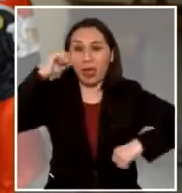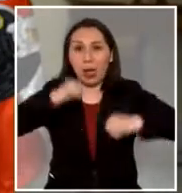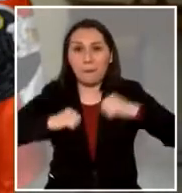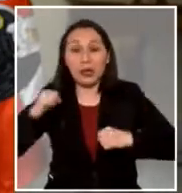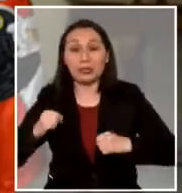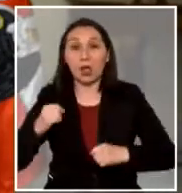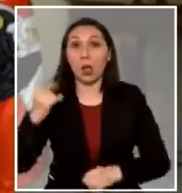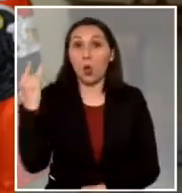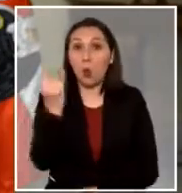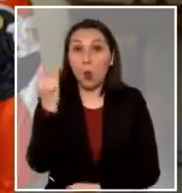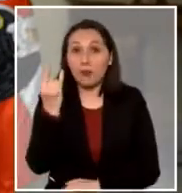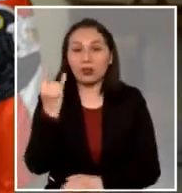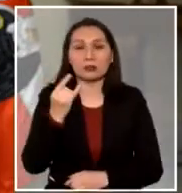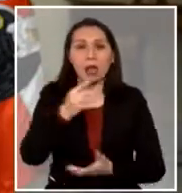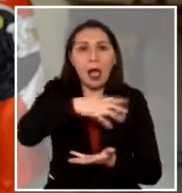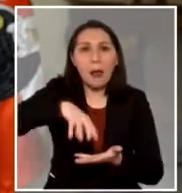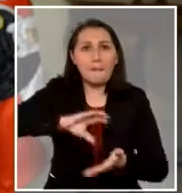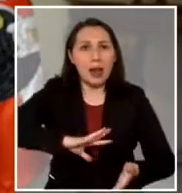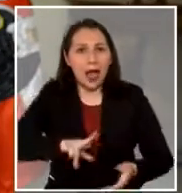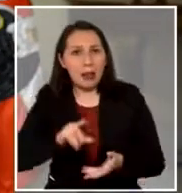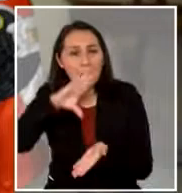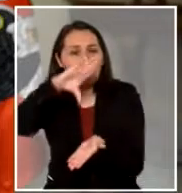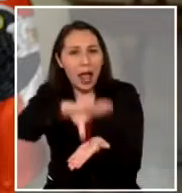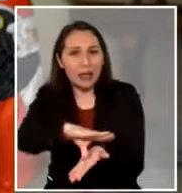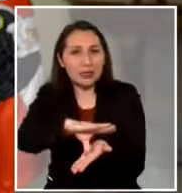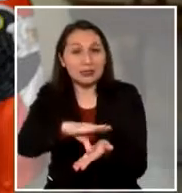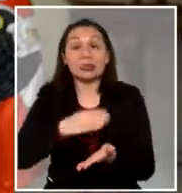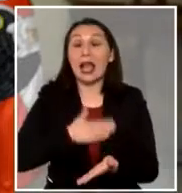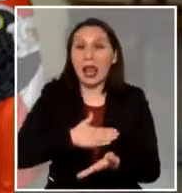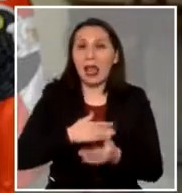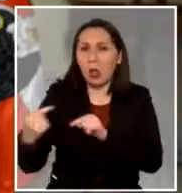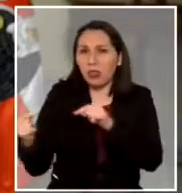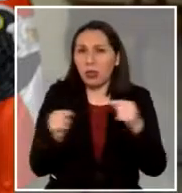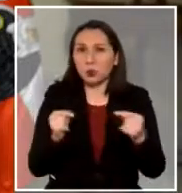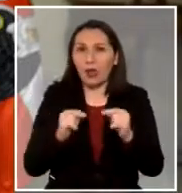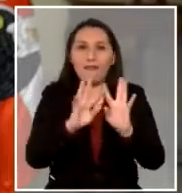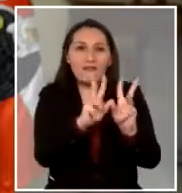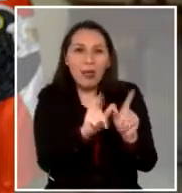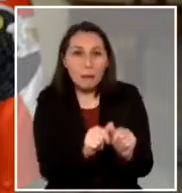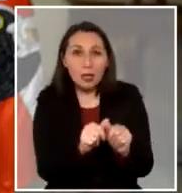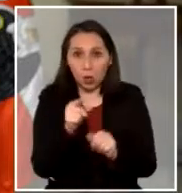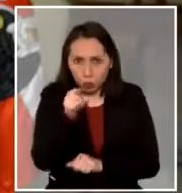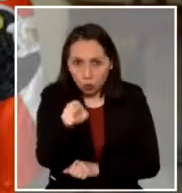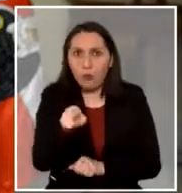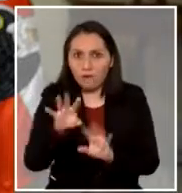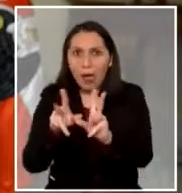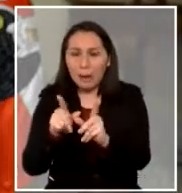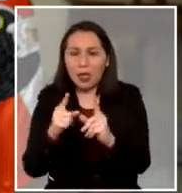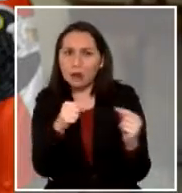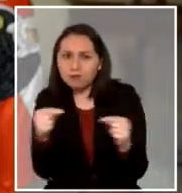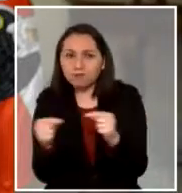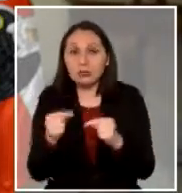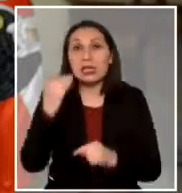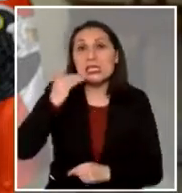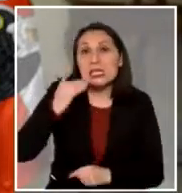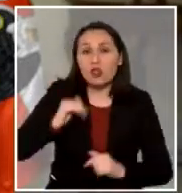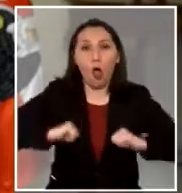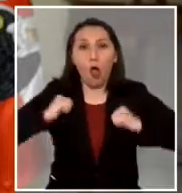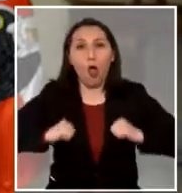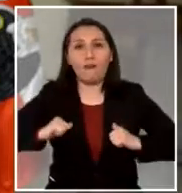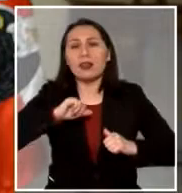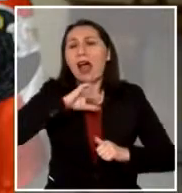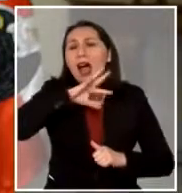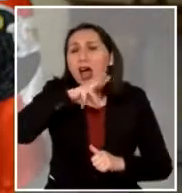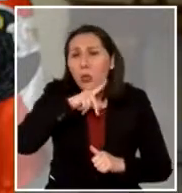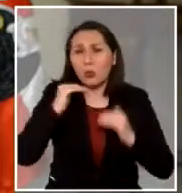en las universidades y en las plazas del país queremos que se disfruta en familia en tu familia que niños jóvenes y adultos